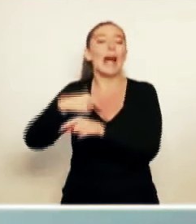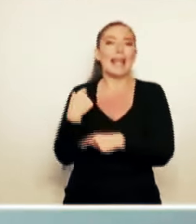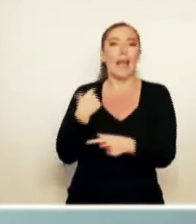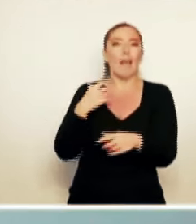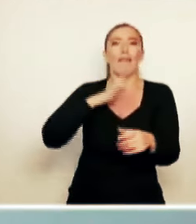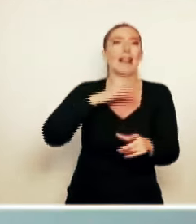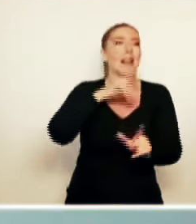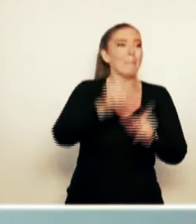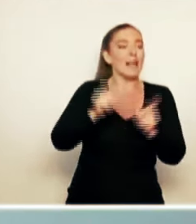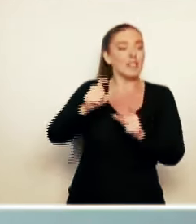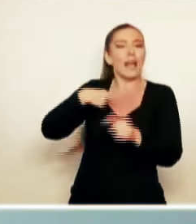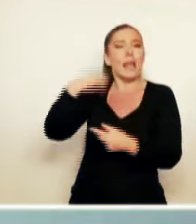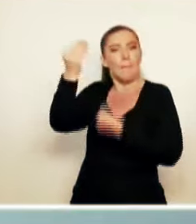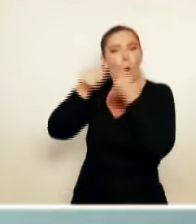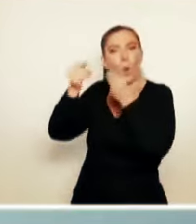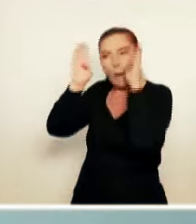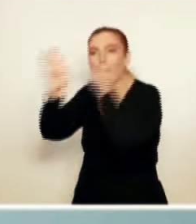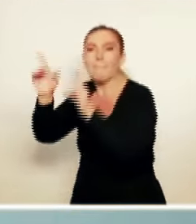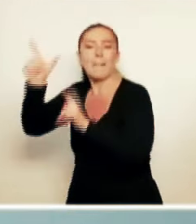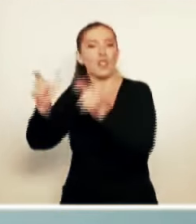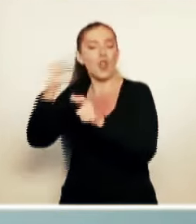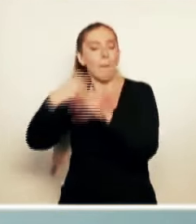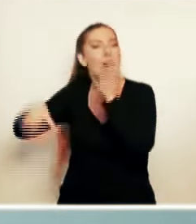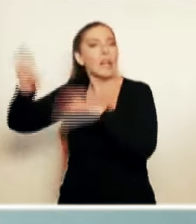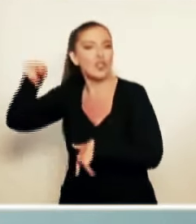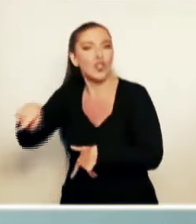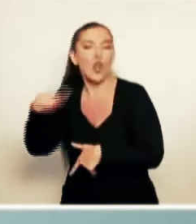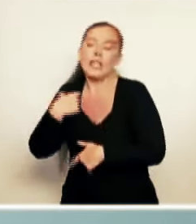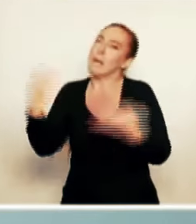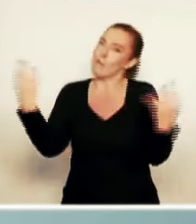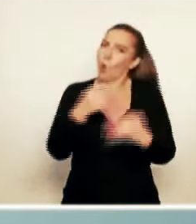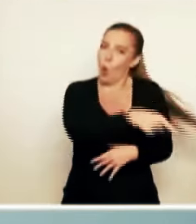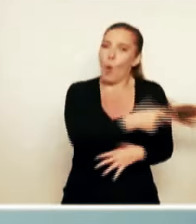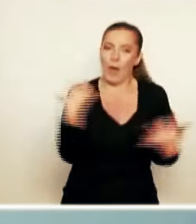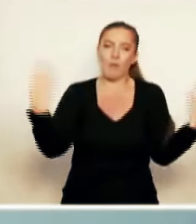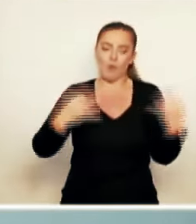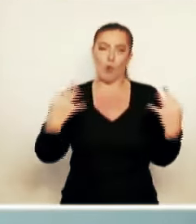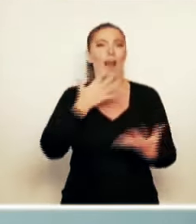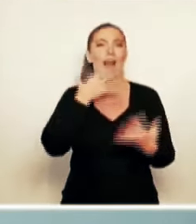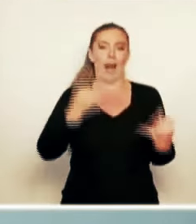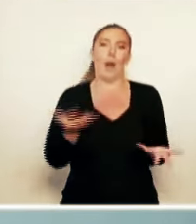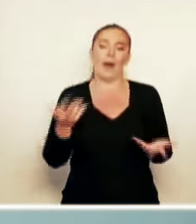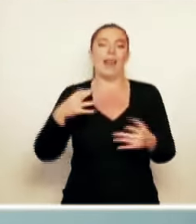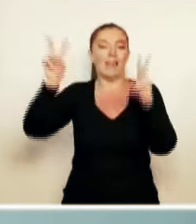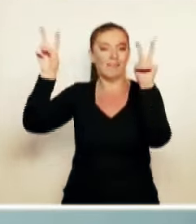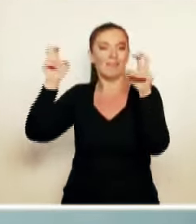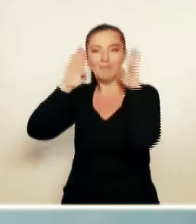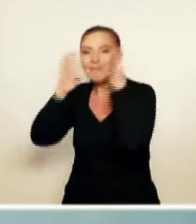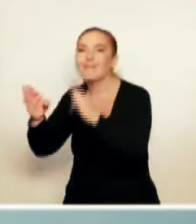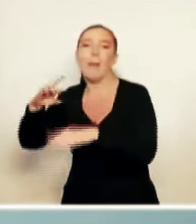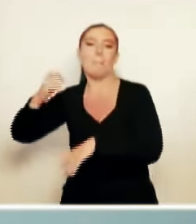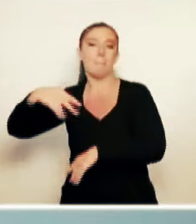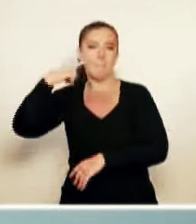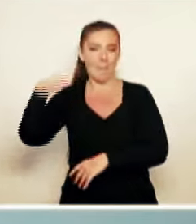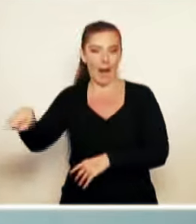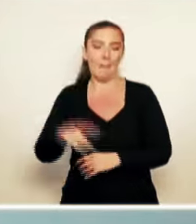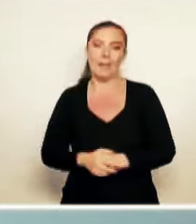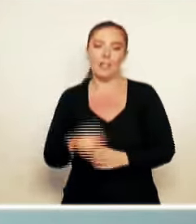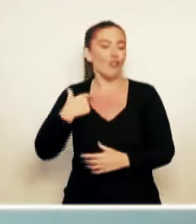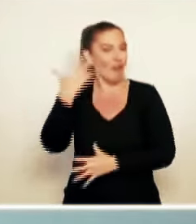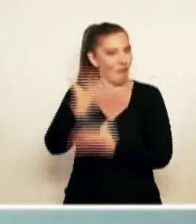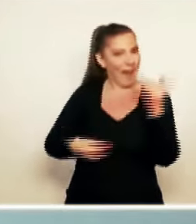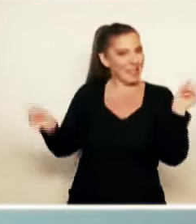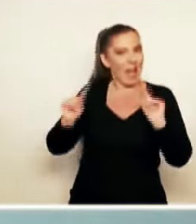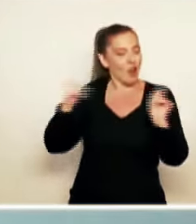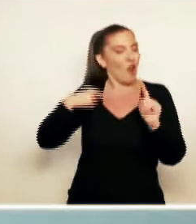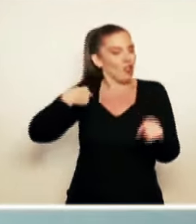preocupara de nuestros viejos. Y la verdad que lo hizo muy bien. Y la hizo muy bien, la verdad, en el PAMI. No me equivoqué cuando te